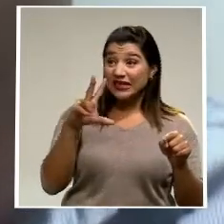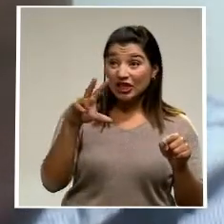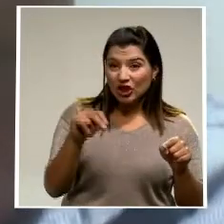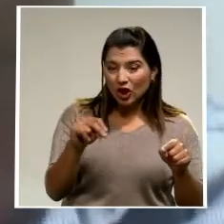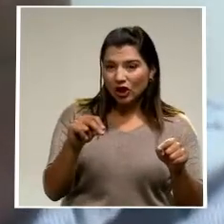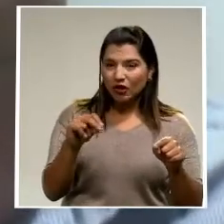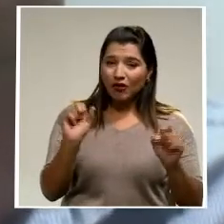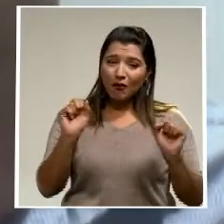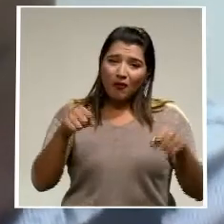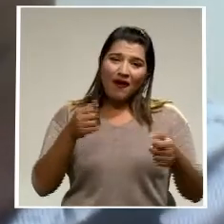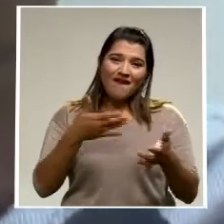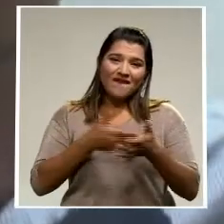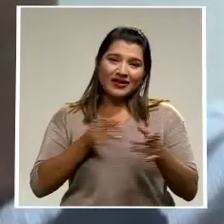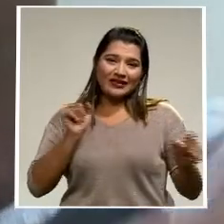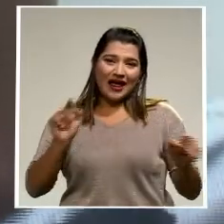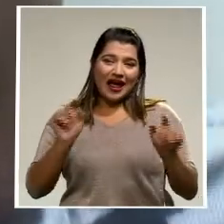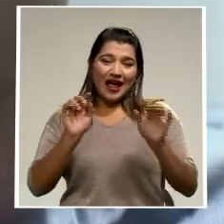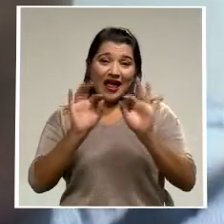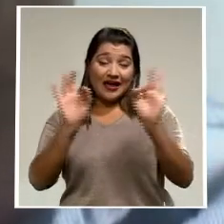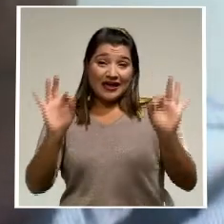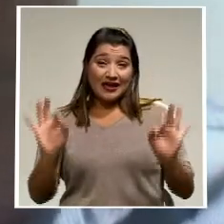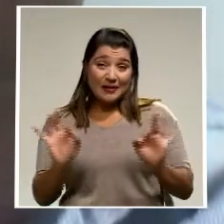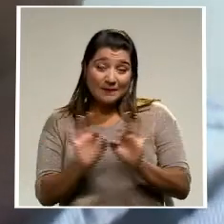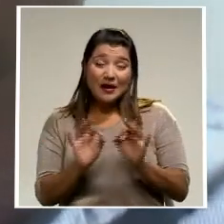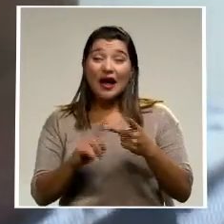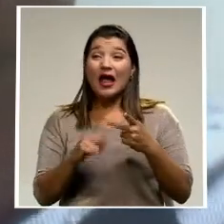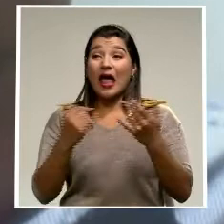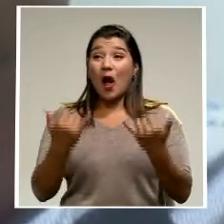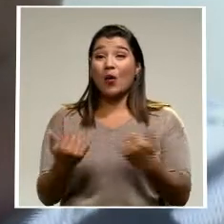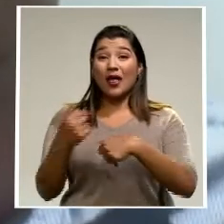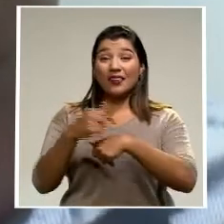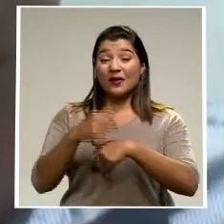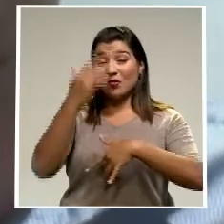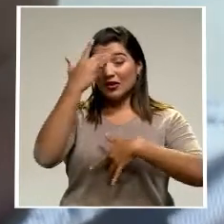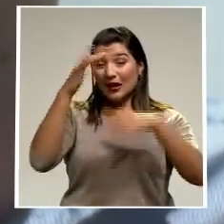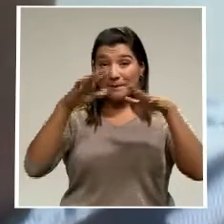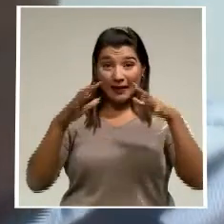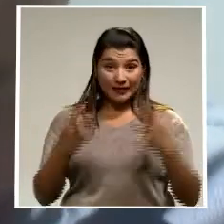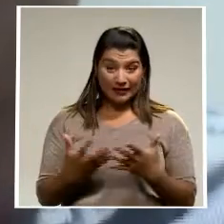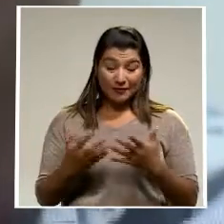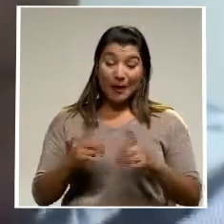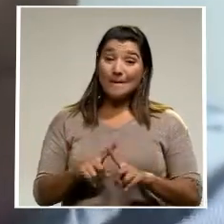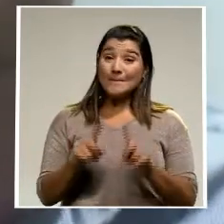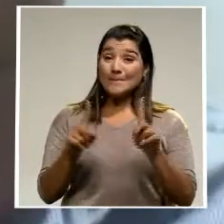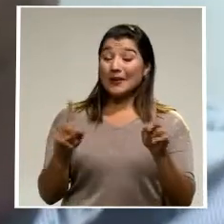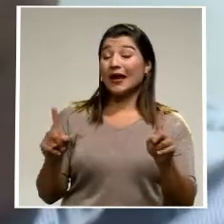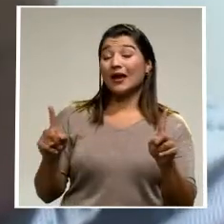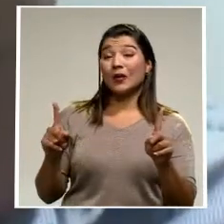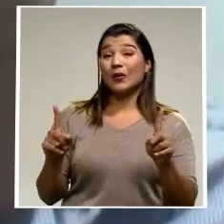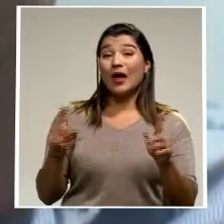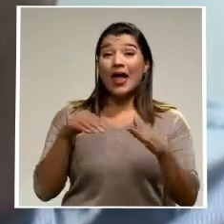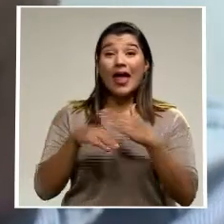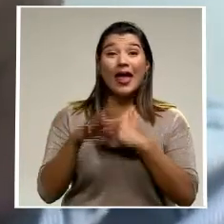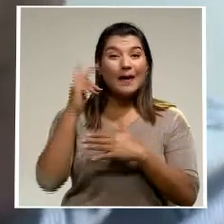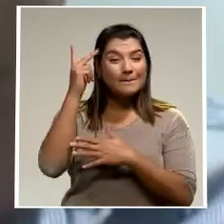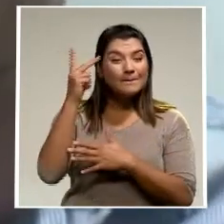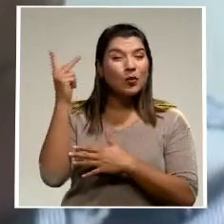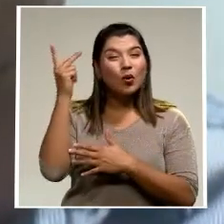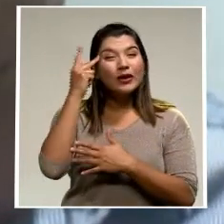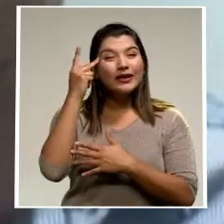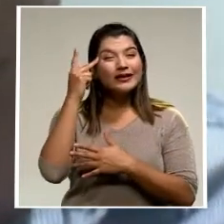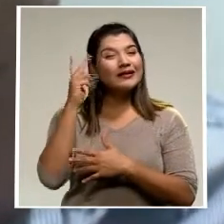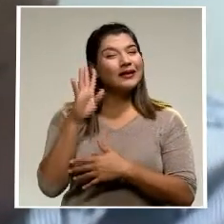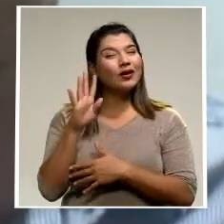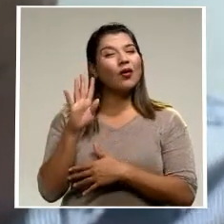una candidatura de consenso, que estamos en época de pandemia y todo lo que usted quiera, pero en esto, ¿verdad?, más sabe el diablo por